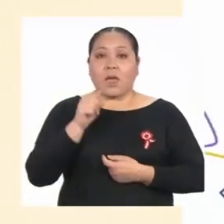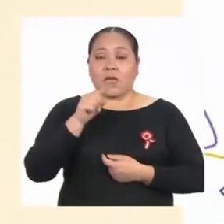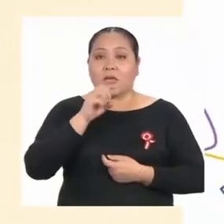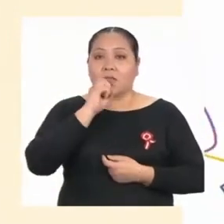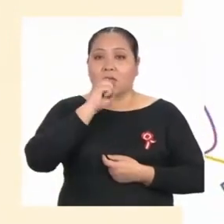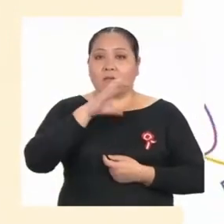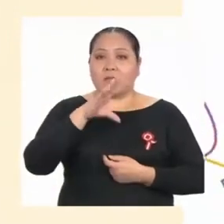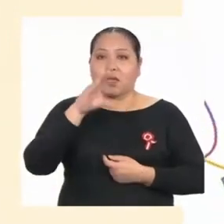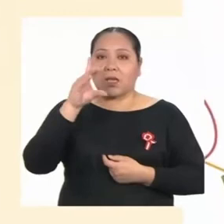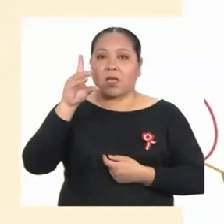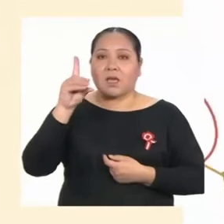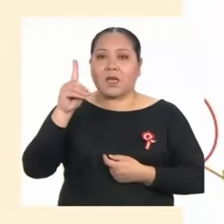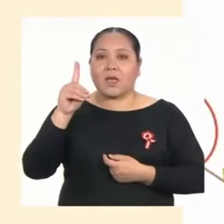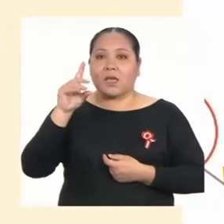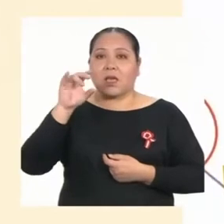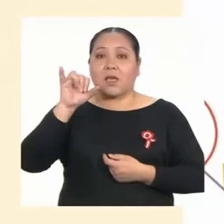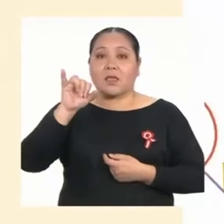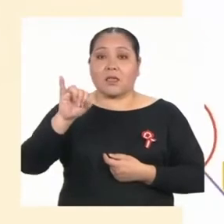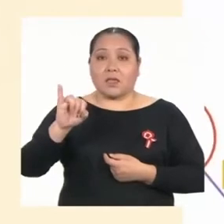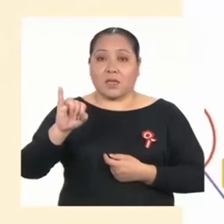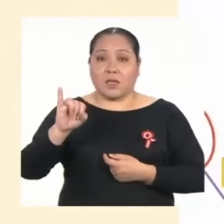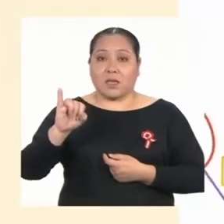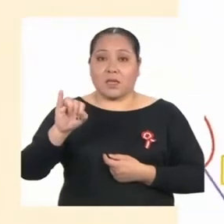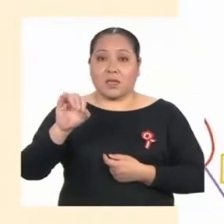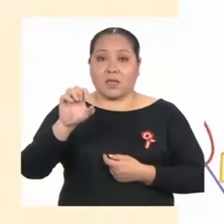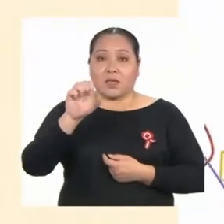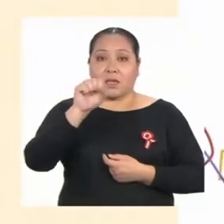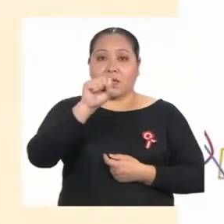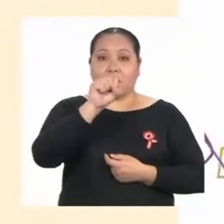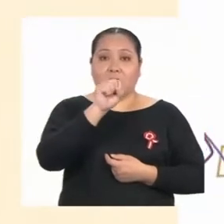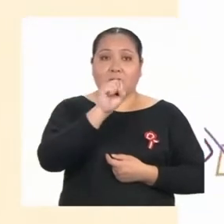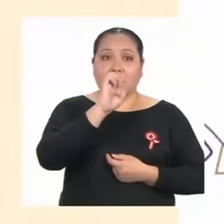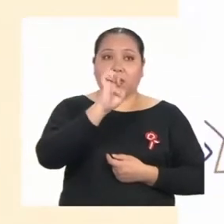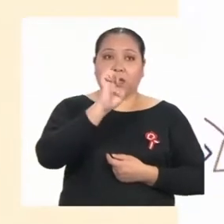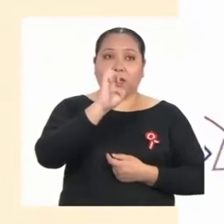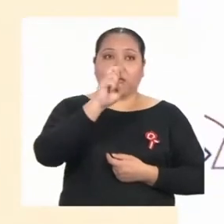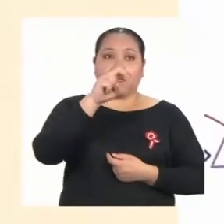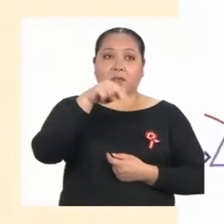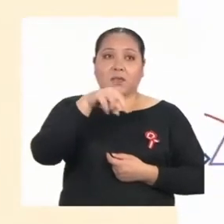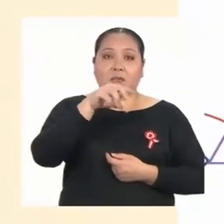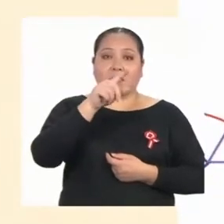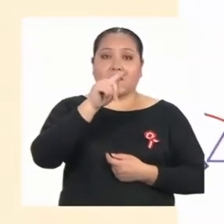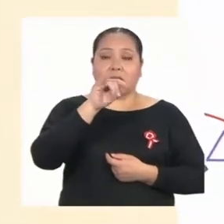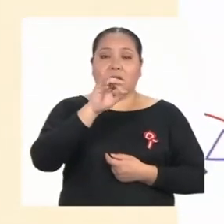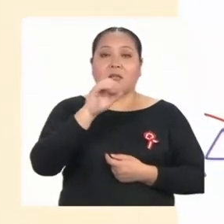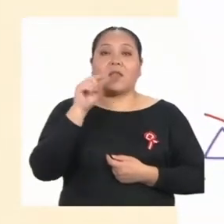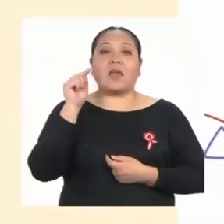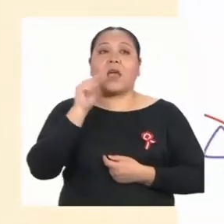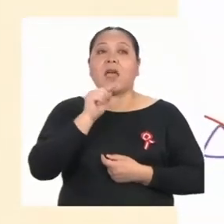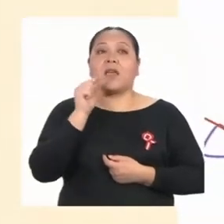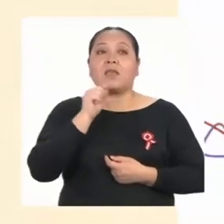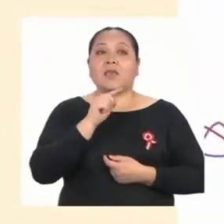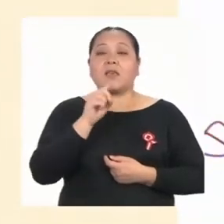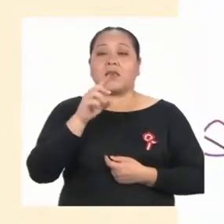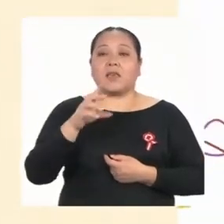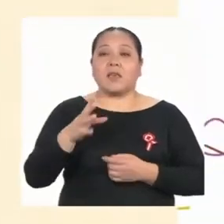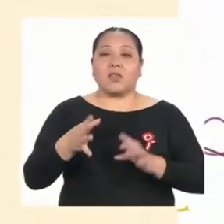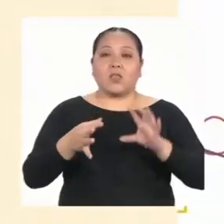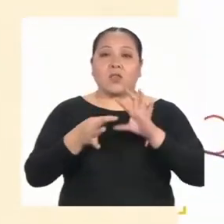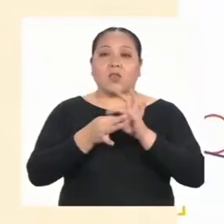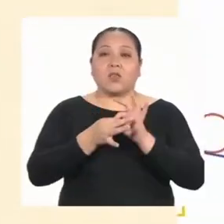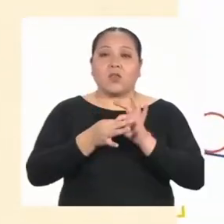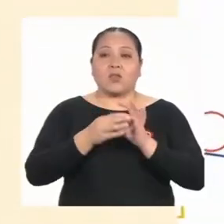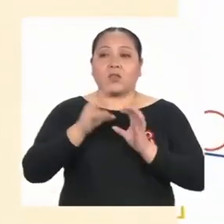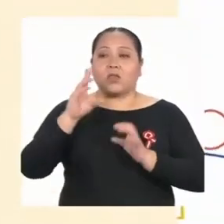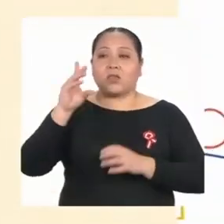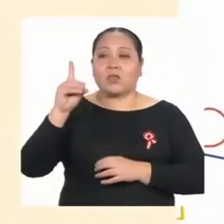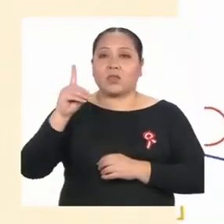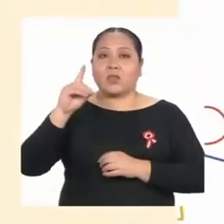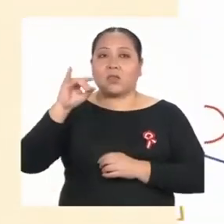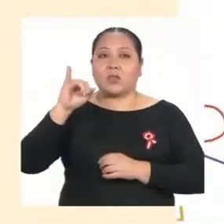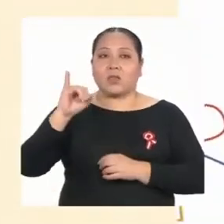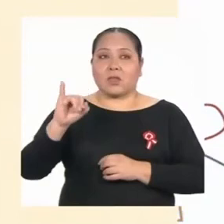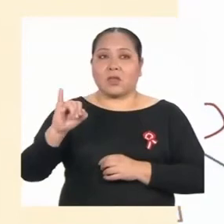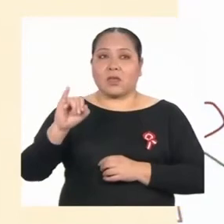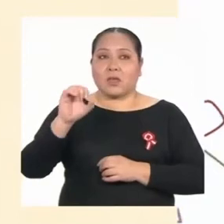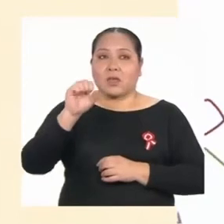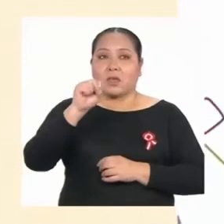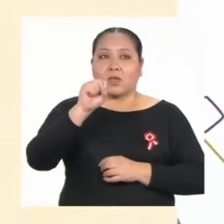este caso, acompaña la palabra social. Estos dos elementos unidos dan como